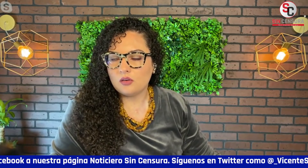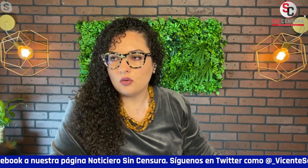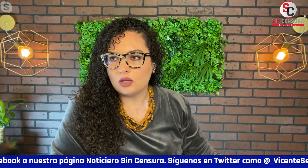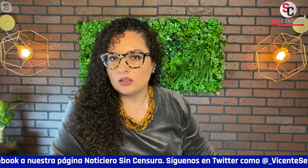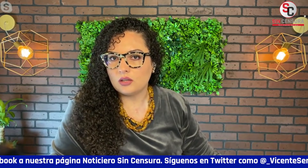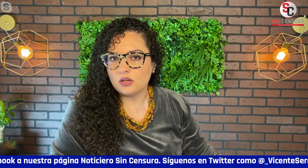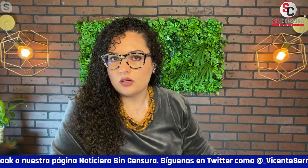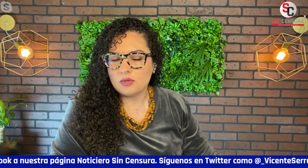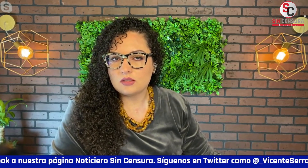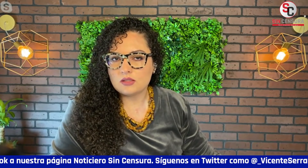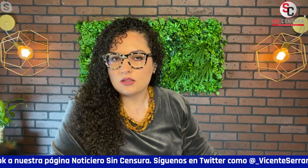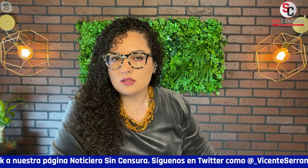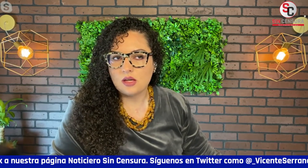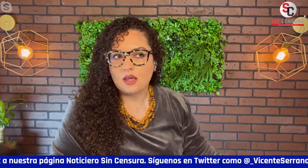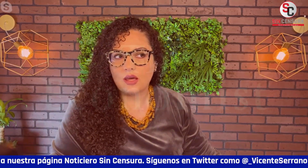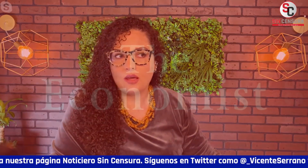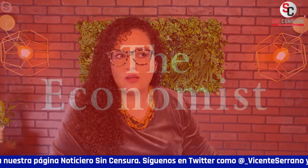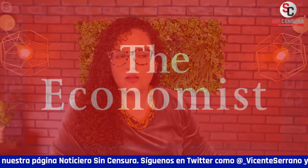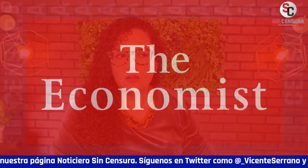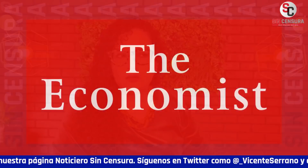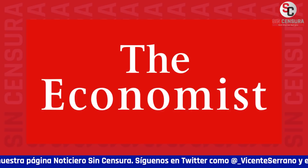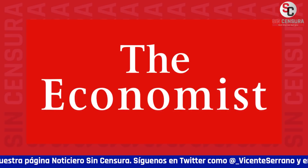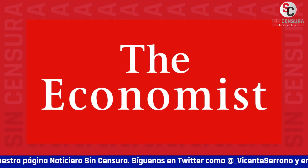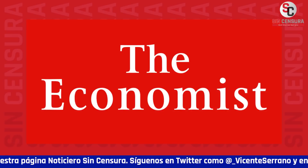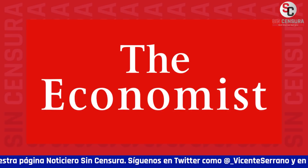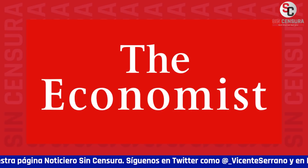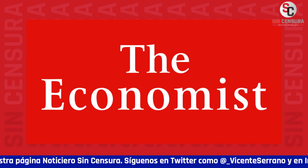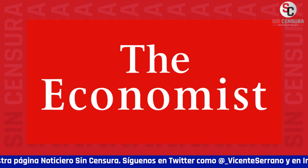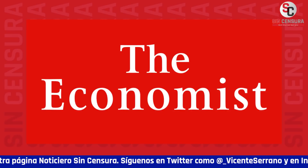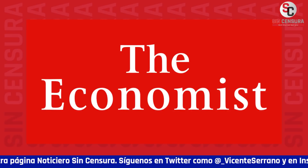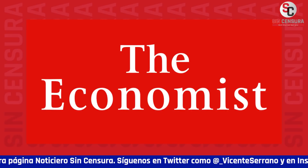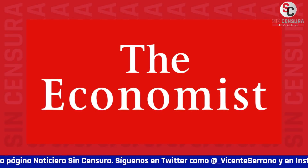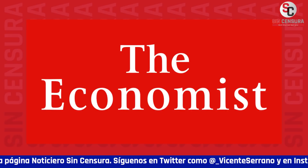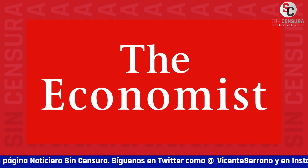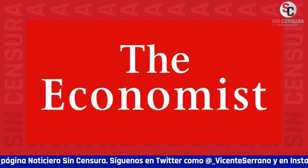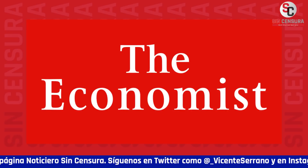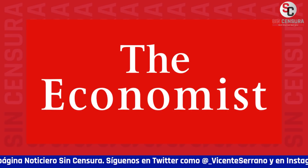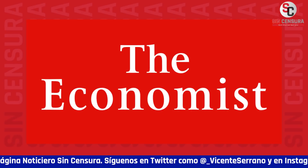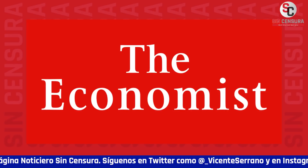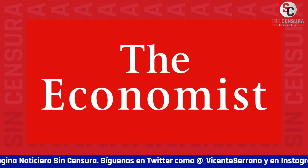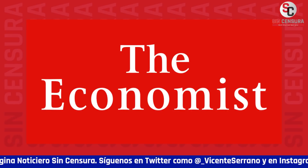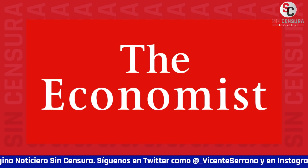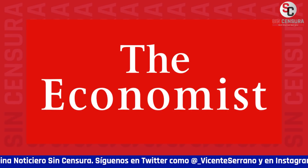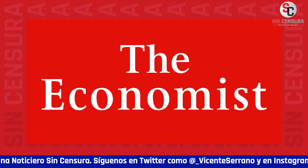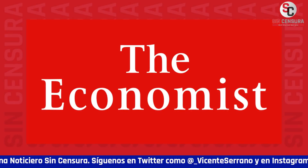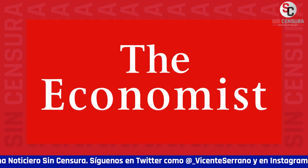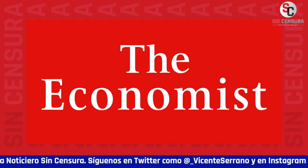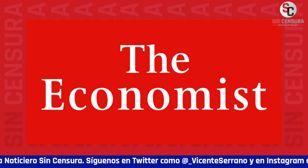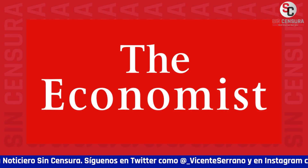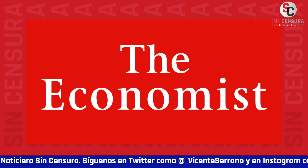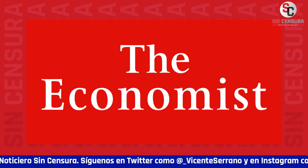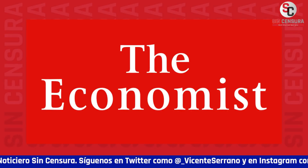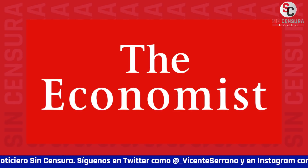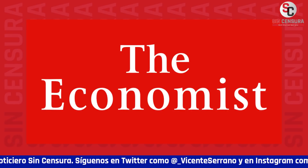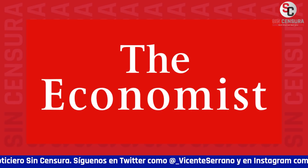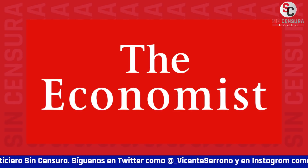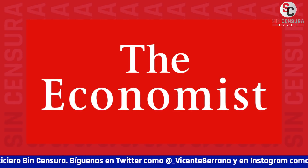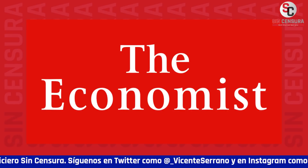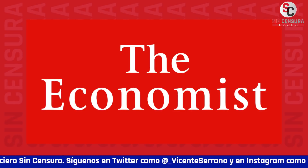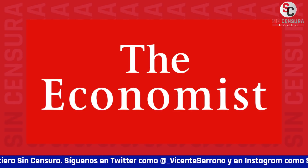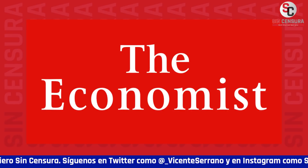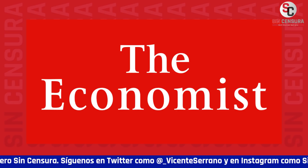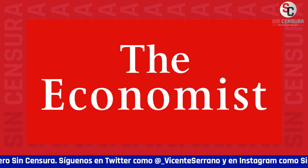le dijo a The Economist que el presidente había puesto la pregunta que terminó siendo lo de la